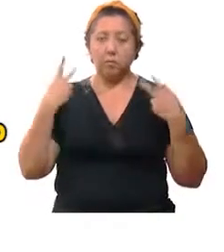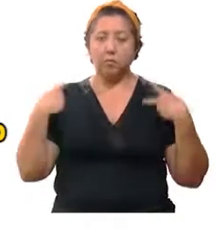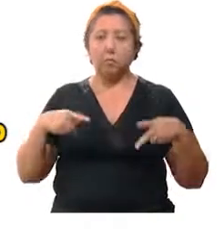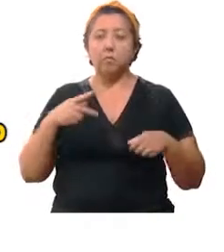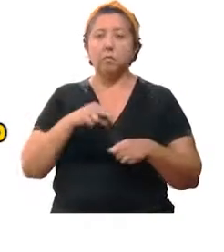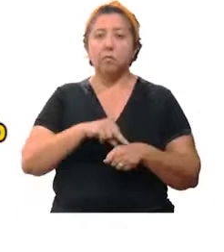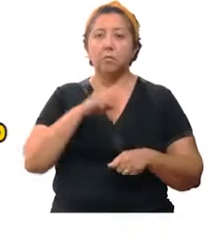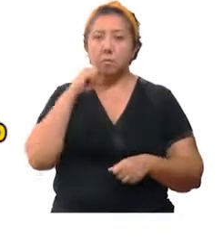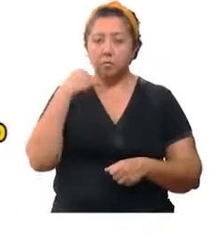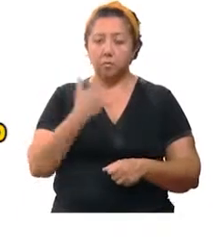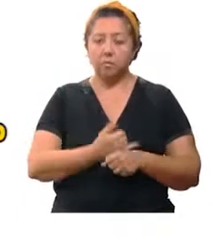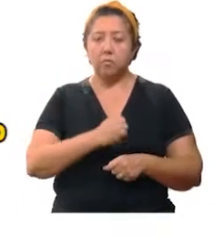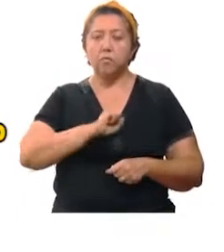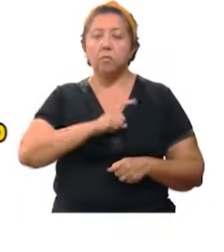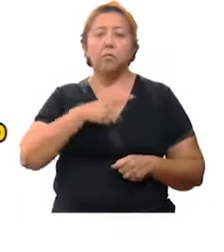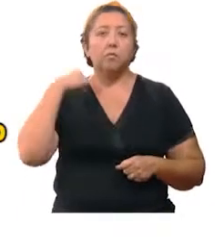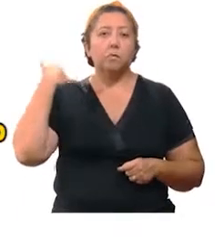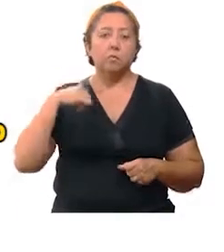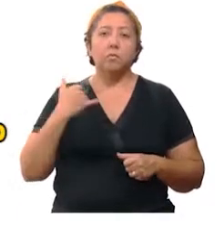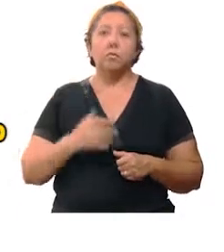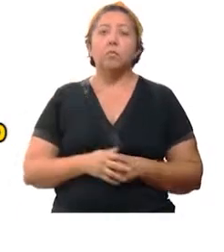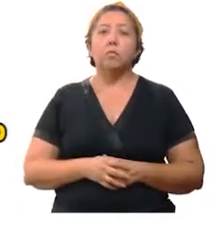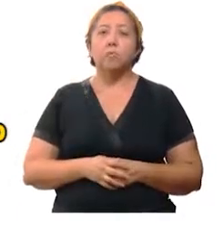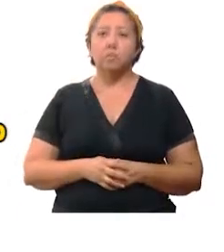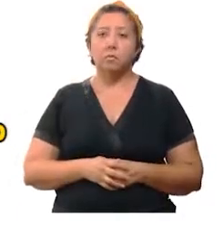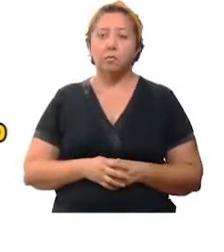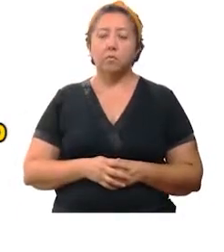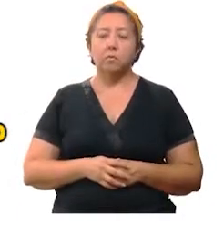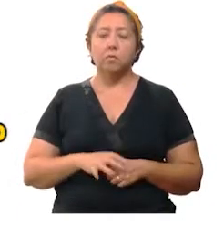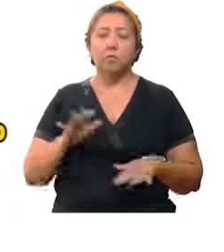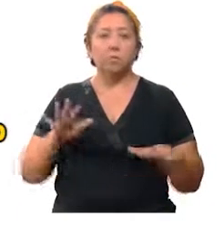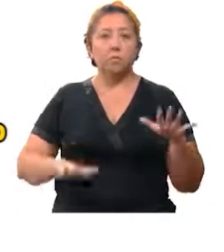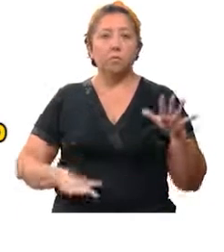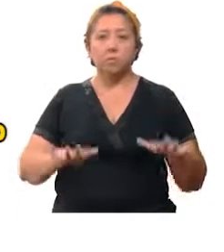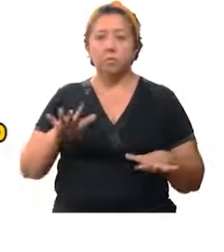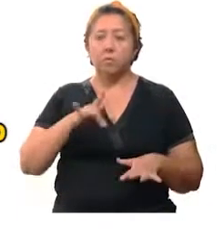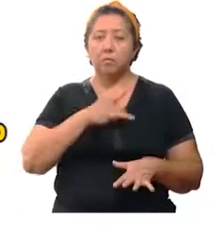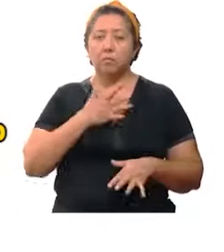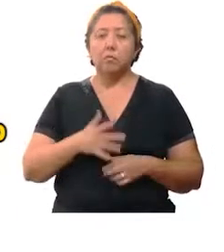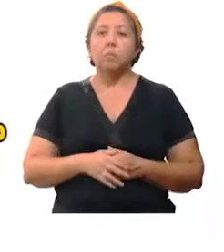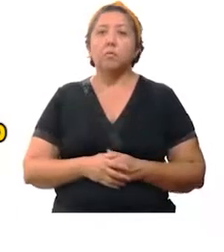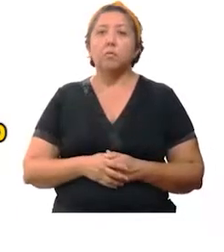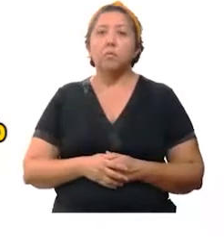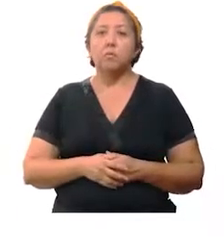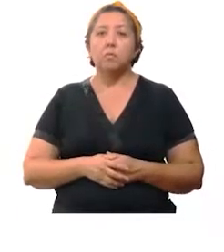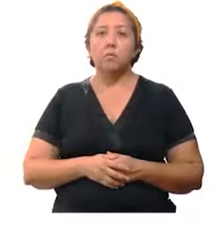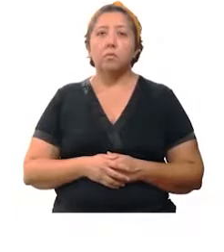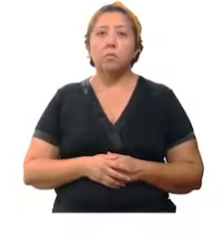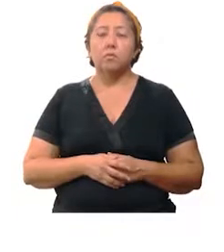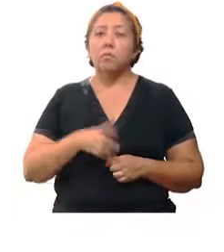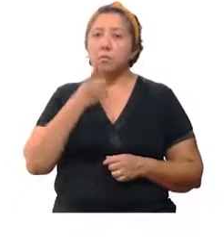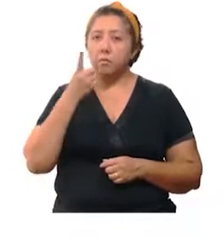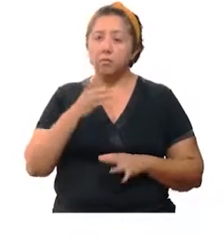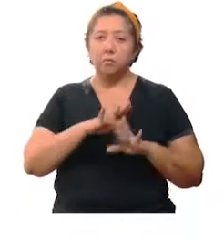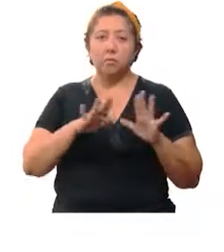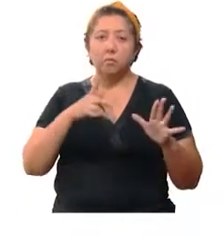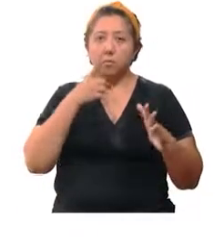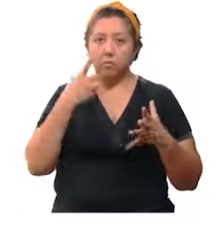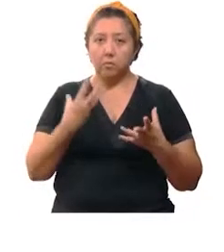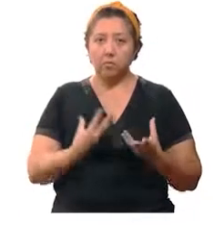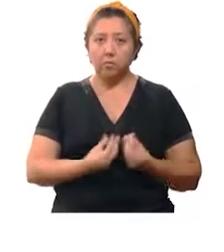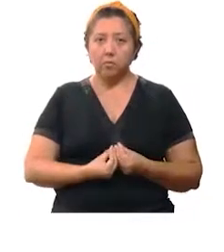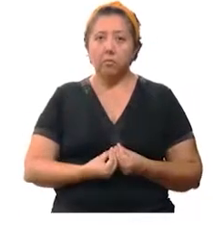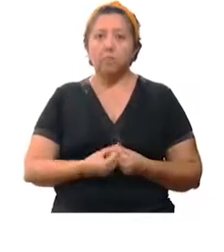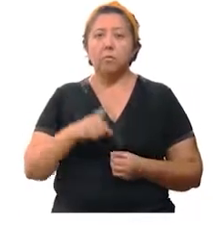monitoreados constantemente por personal médico de la Secretaría de Salud de Yucatán. Presentan síntomas leves. Como ya